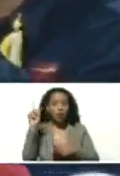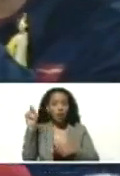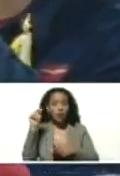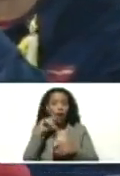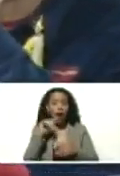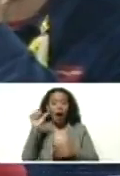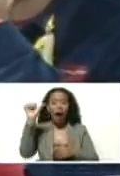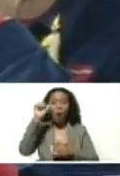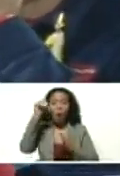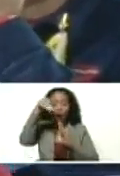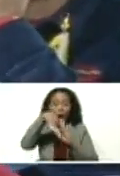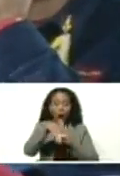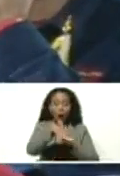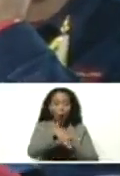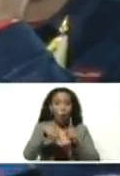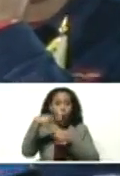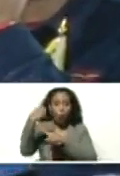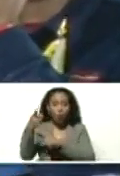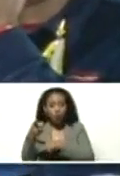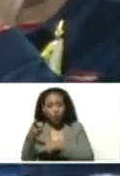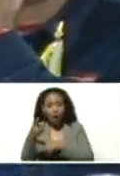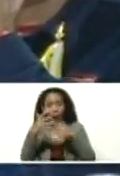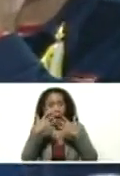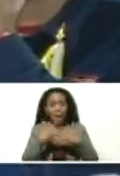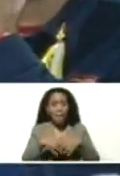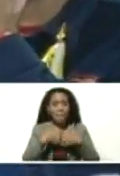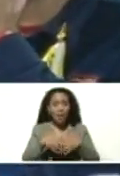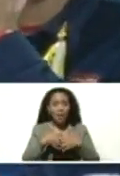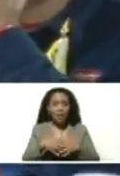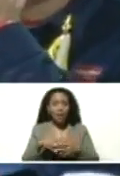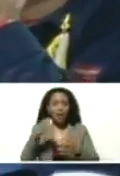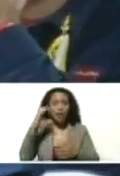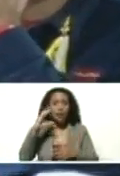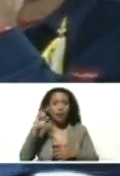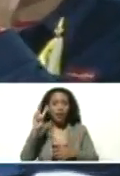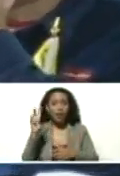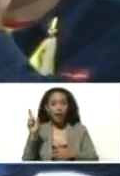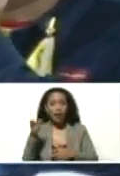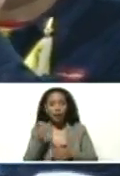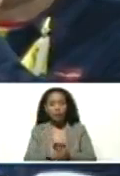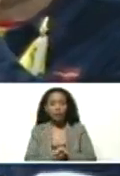en las otras empresas, en todas las empresas de la CBG.